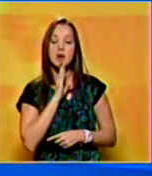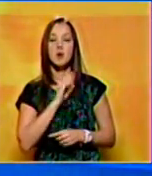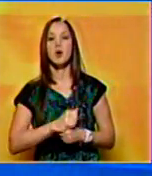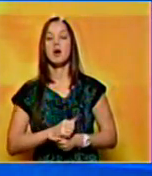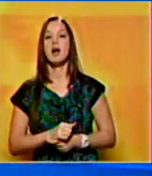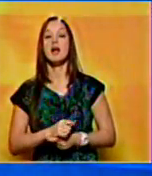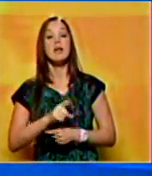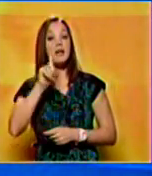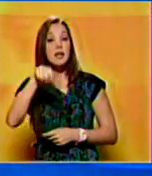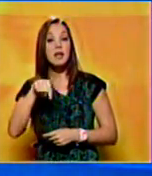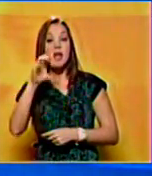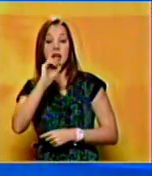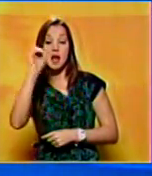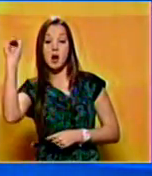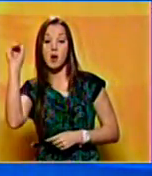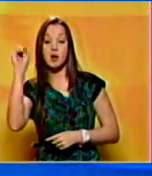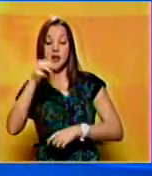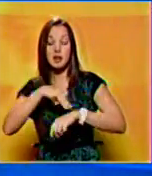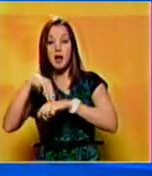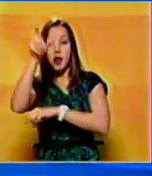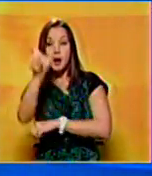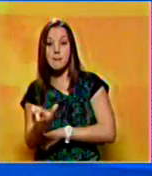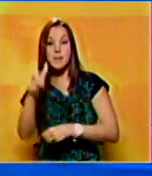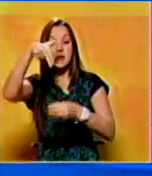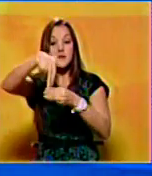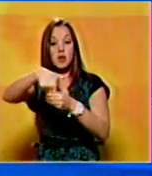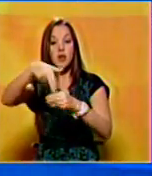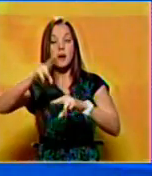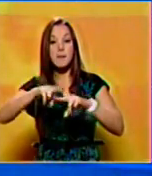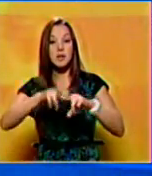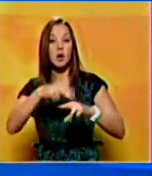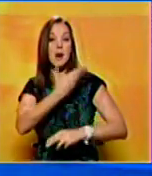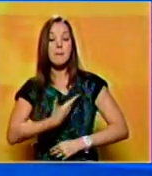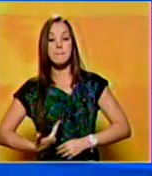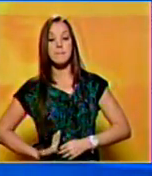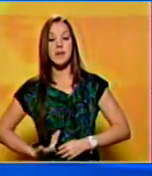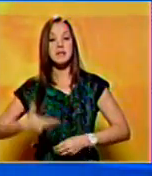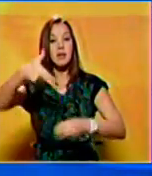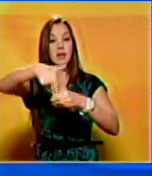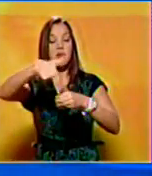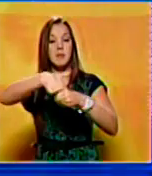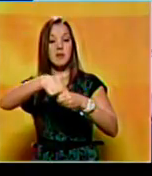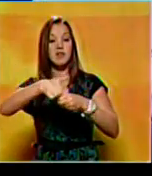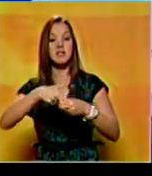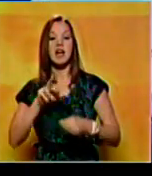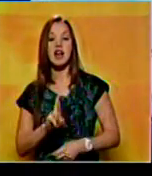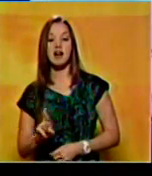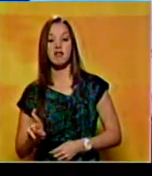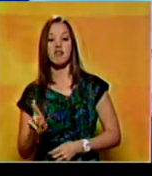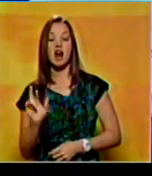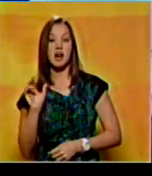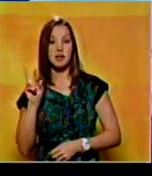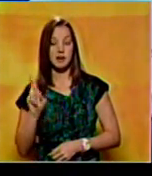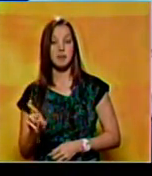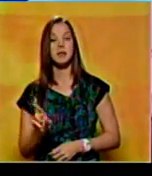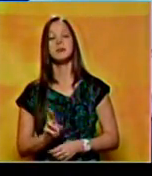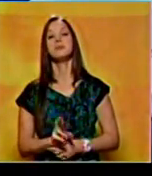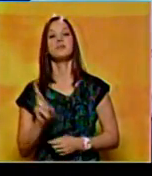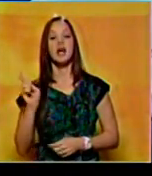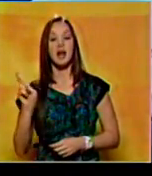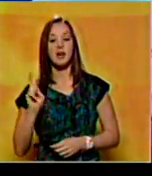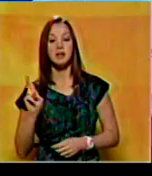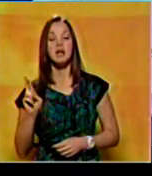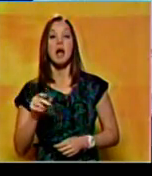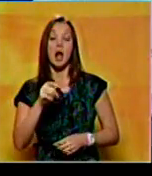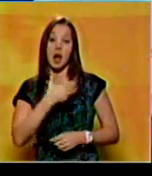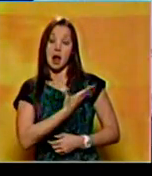Torres, y Oriente, el ministro de Petróleo y Minería, presidente de PDVSA, Rafael Ramírez. Durante el programa En Contacto con Maduro,